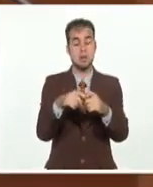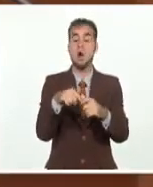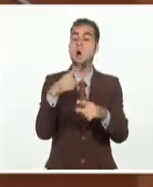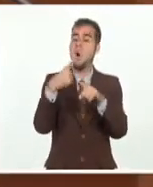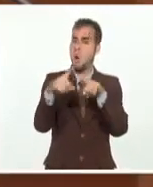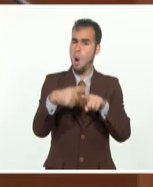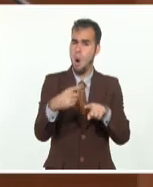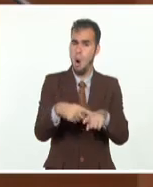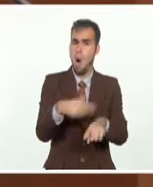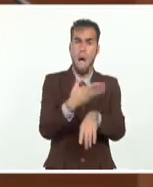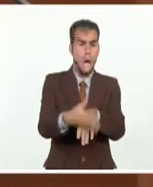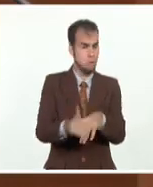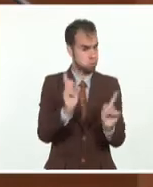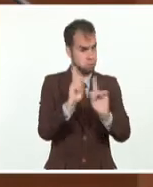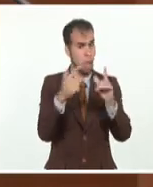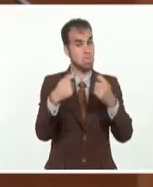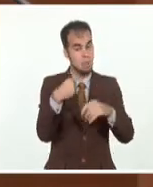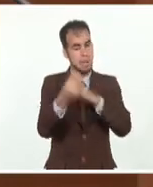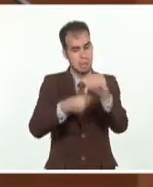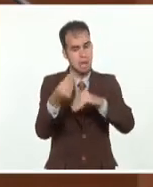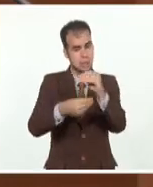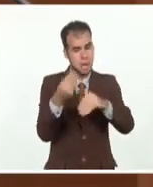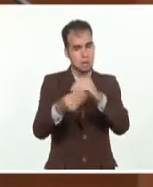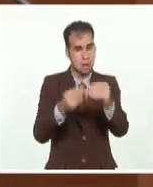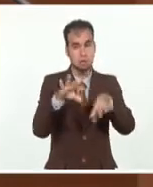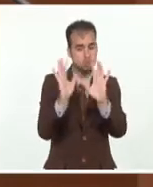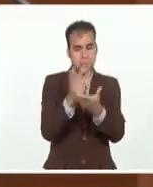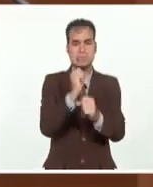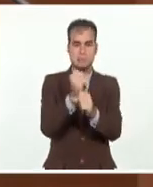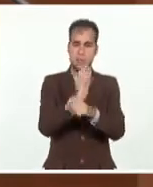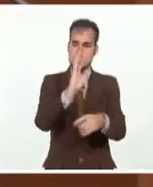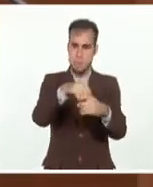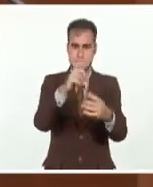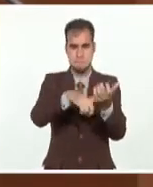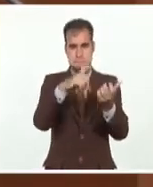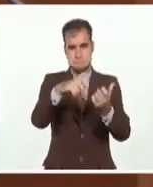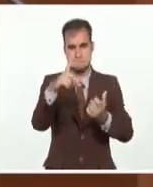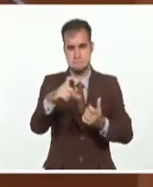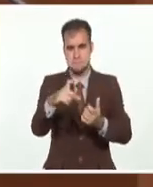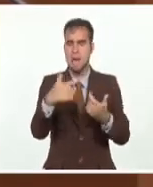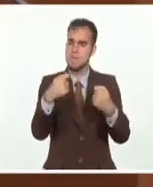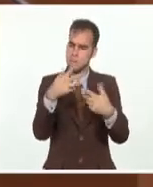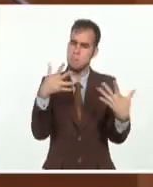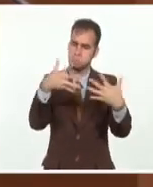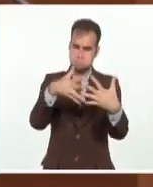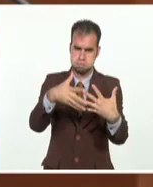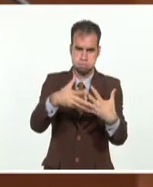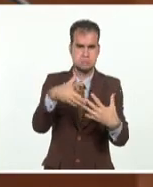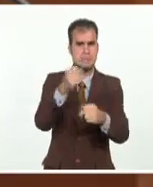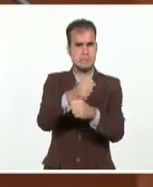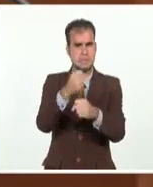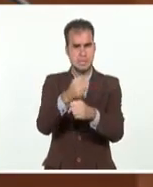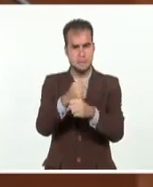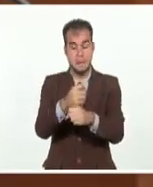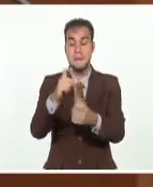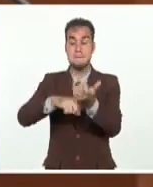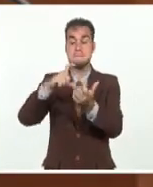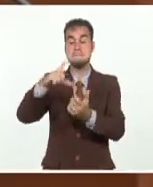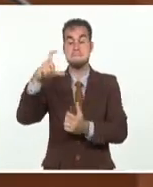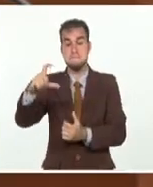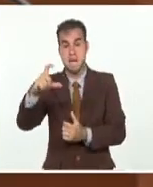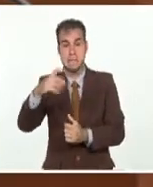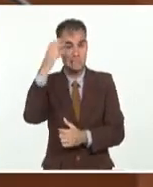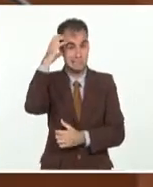vayamos buscando los cambios que necesitamos en la gestión del partido y la adecuada relación de trabajo que debe existir entre la organización partidista,